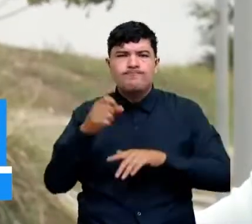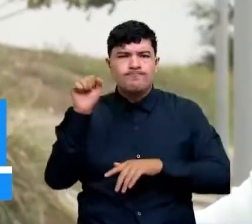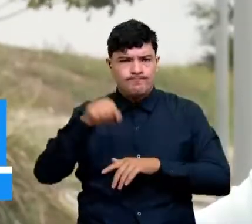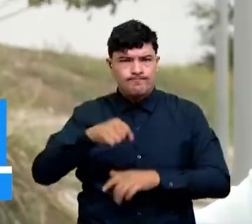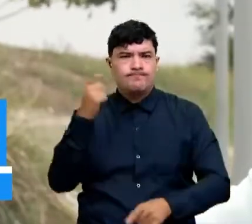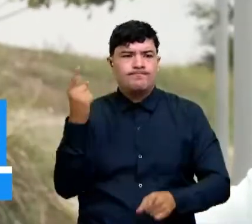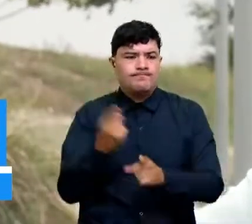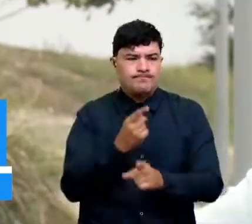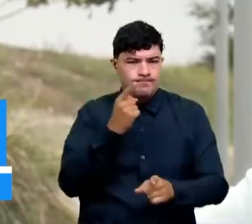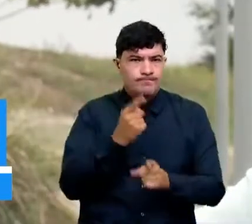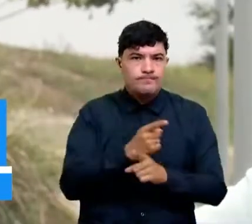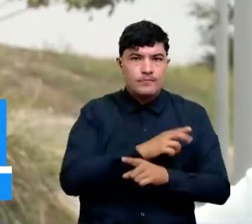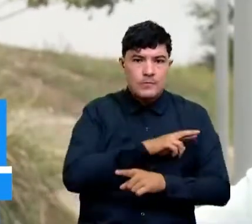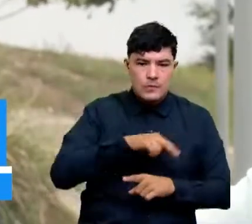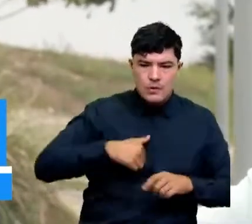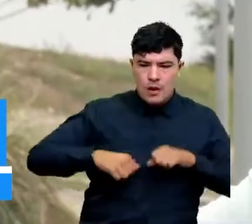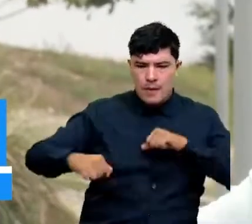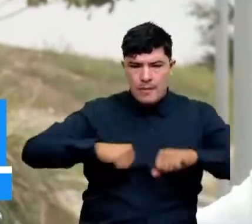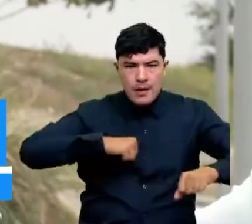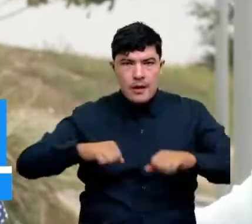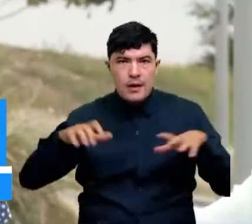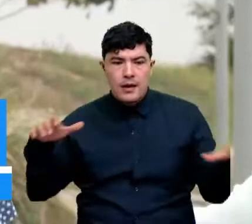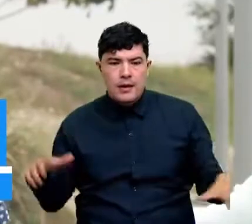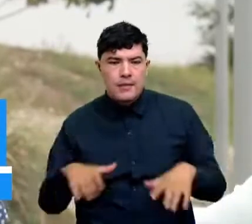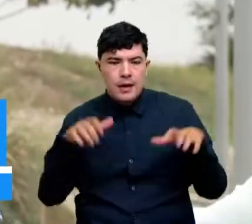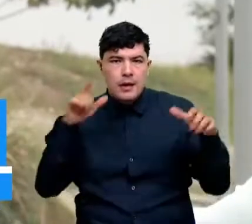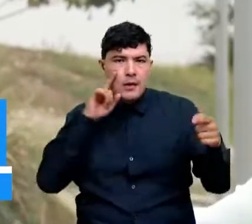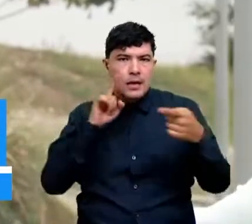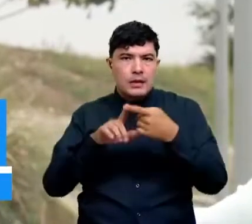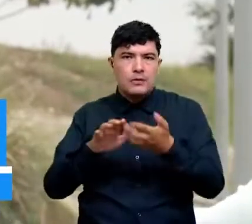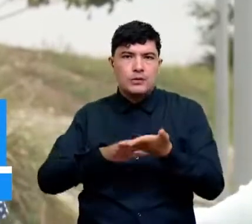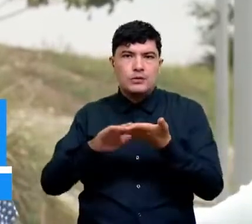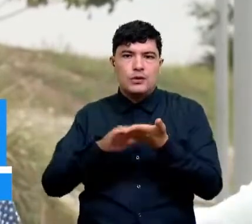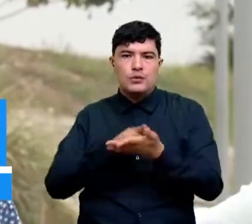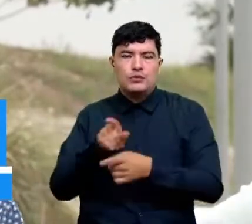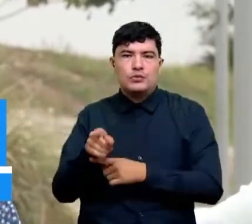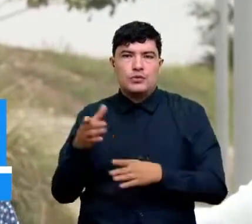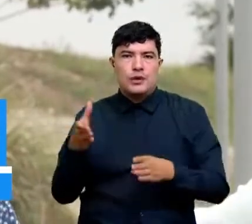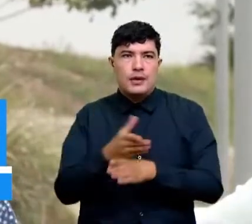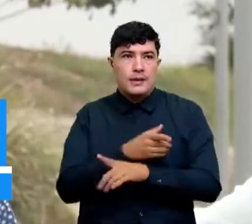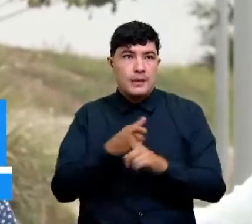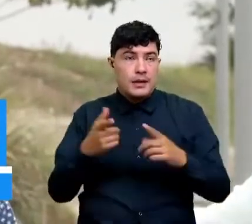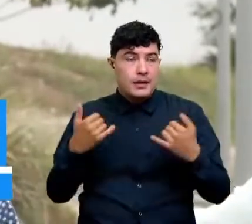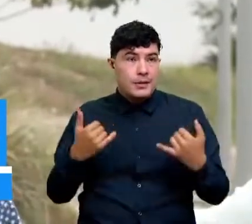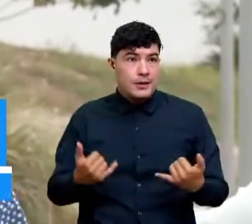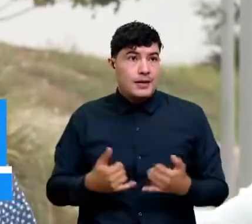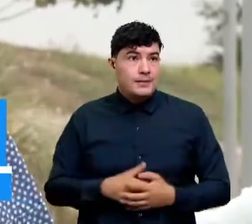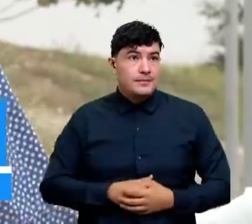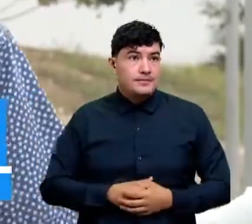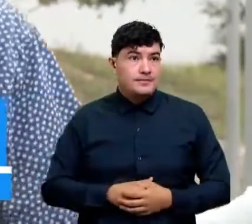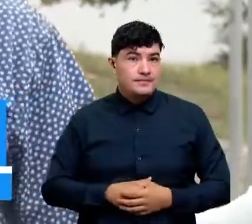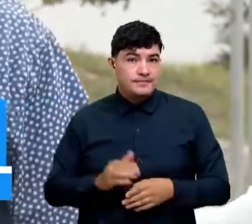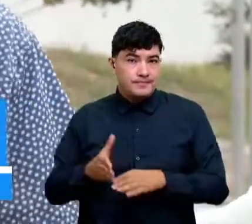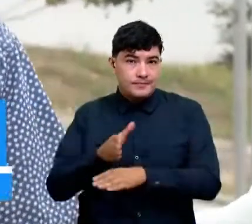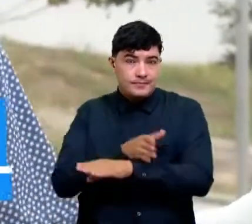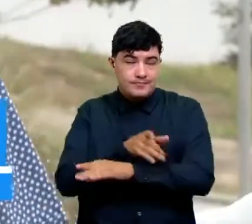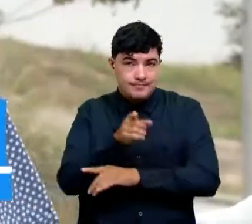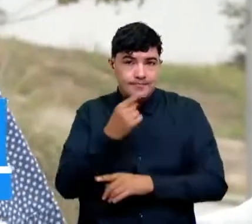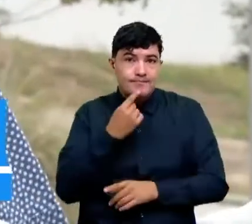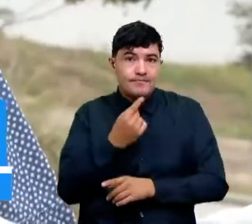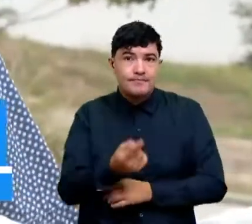tomar acciones en el asunto para solucionar la problemática, ya que lamentablemente, por lo que usted comenta, la